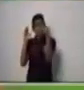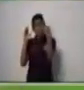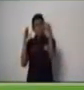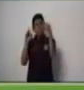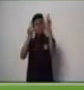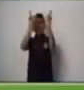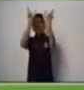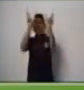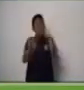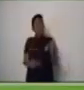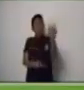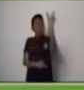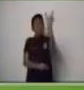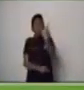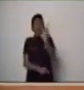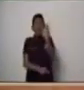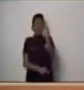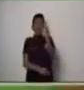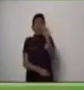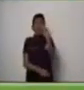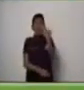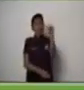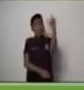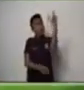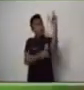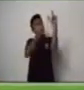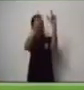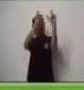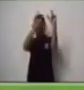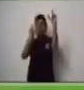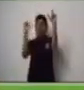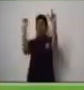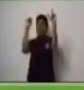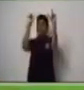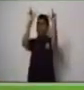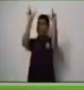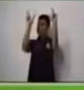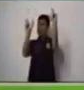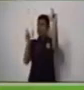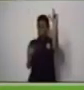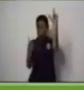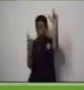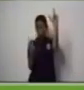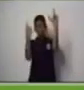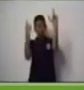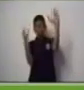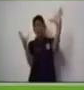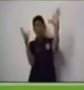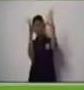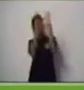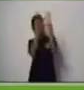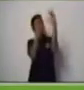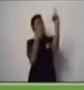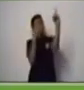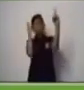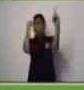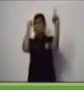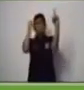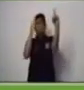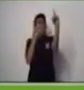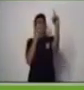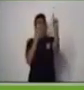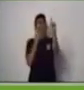en la columna de la derecha cuál de estas palabras le corresponde a esta para formar una nueva palabra.